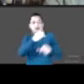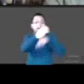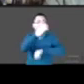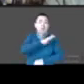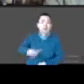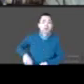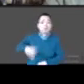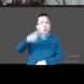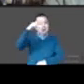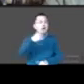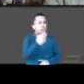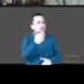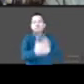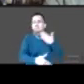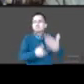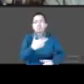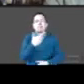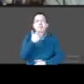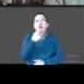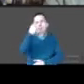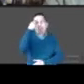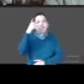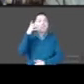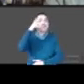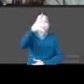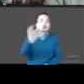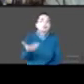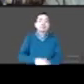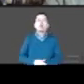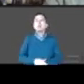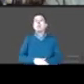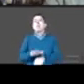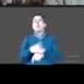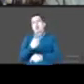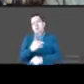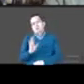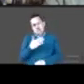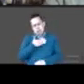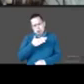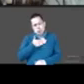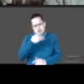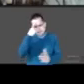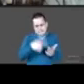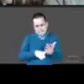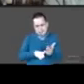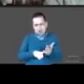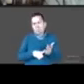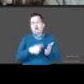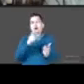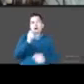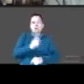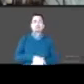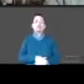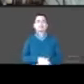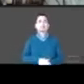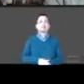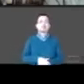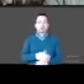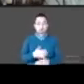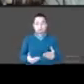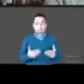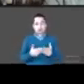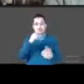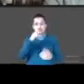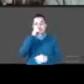se pueda aminorar porque me parece que justo un poco el tenor y con eso voy concluyendo el tenor o el común denominador